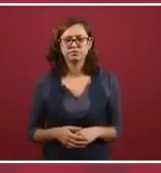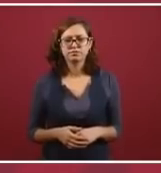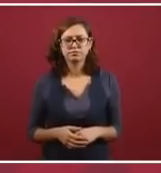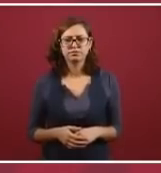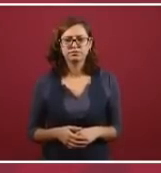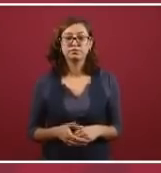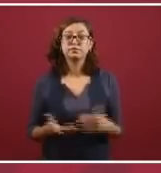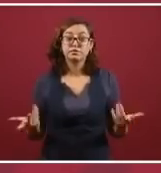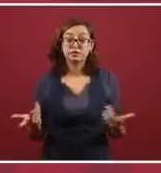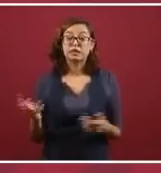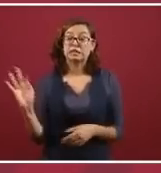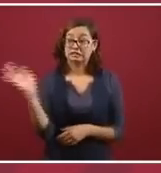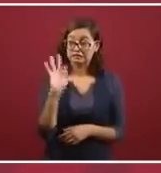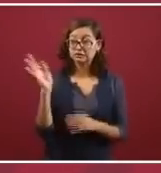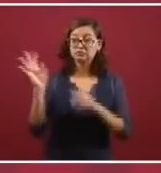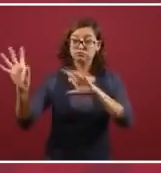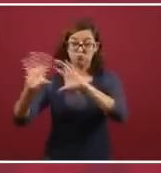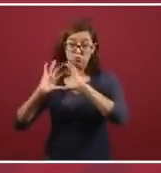ser mundiales.